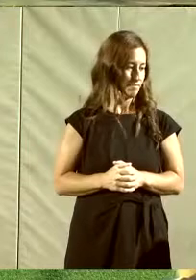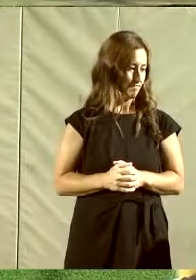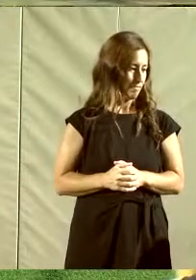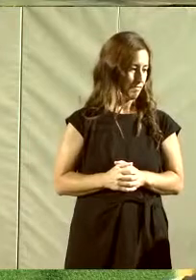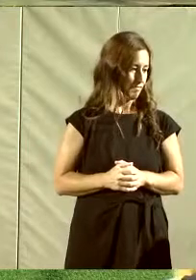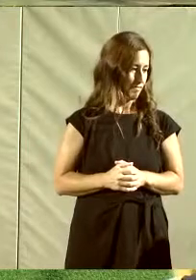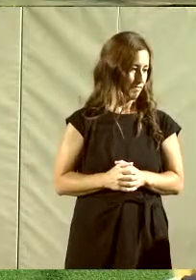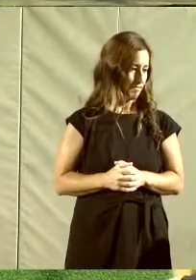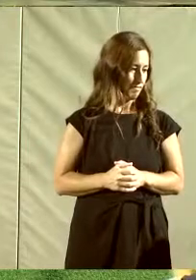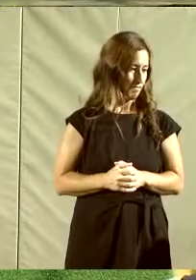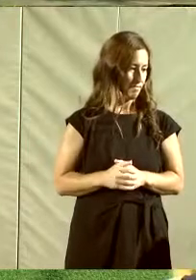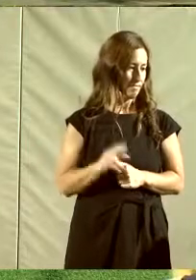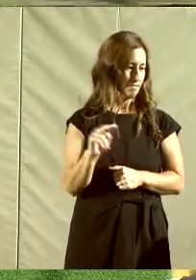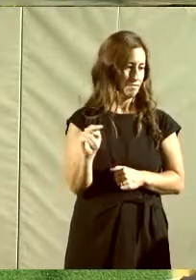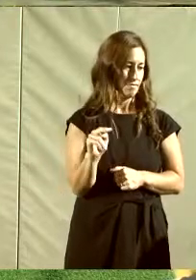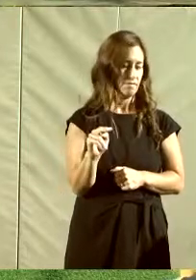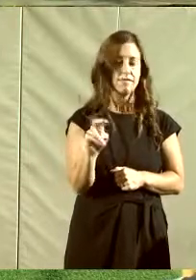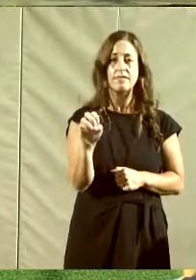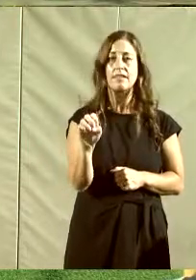Nathan Evans.